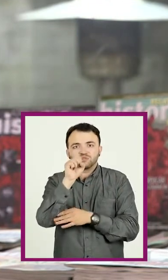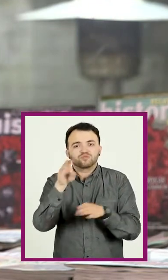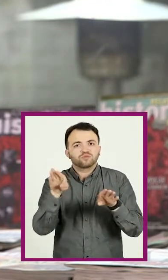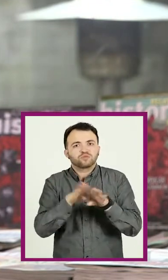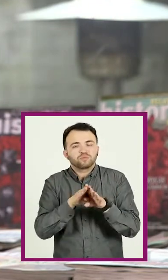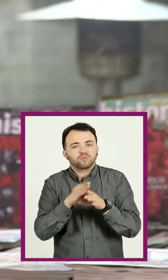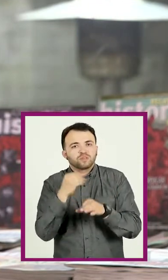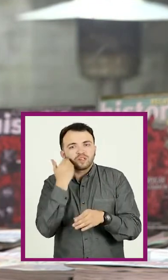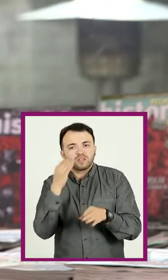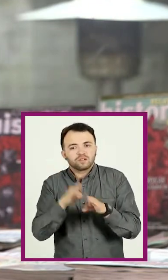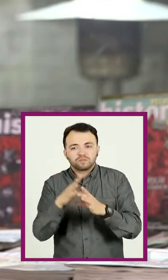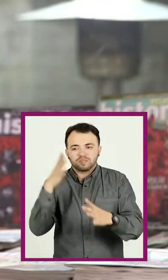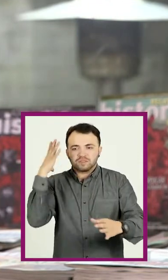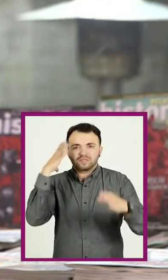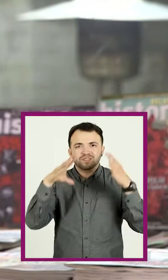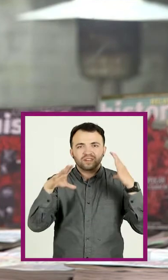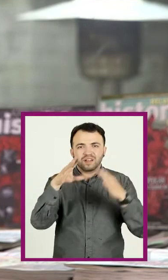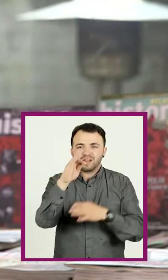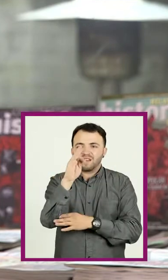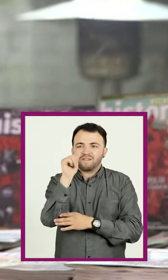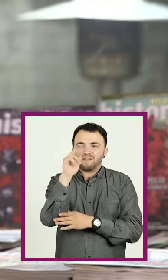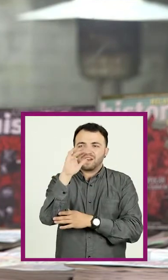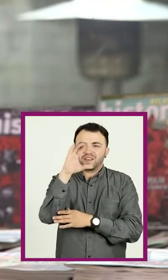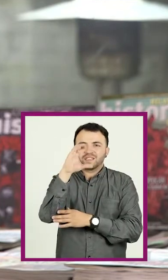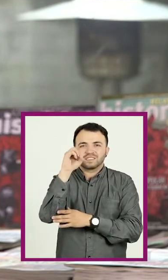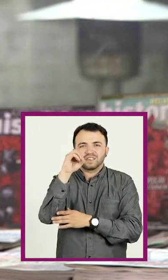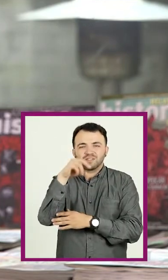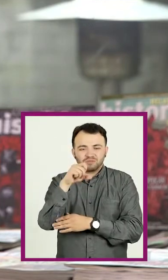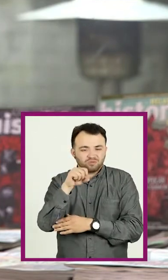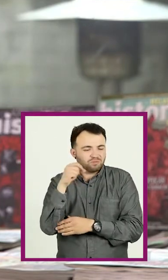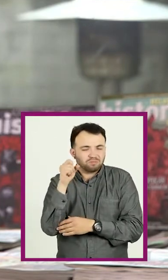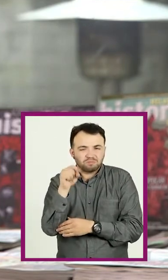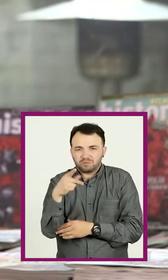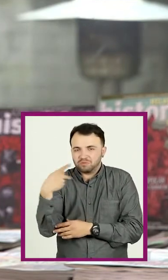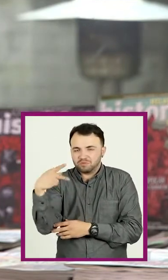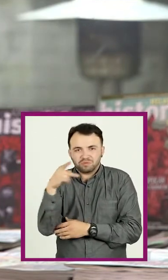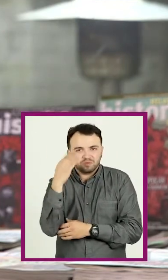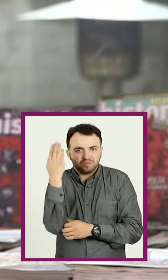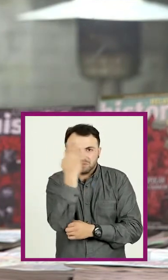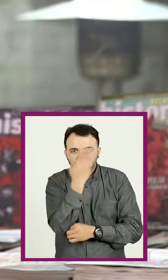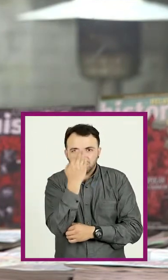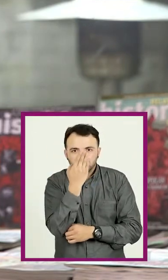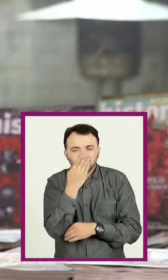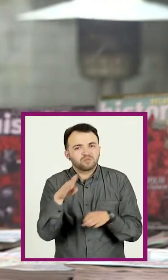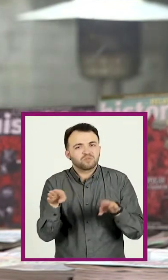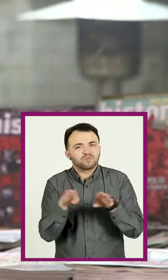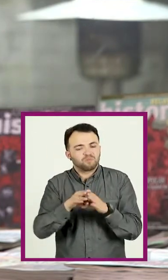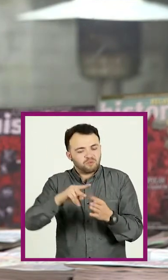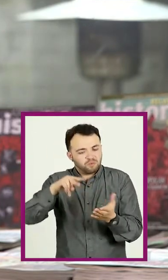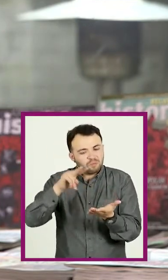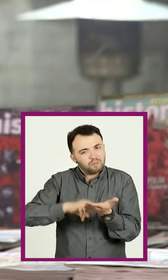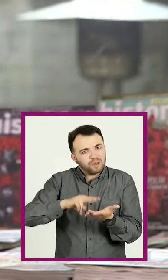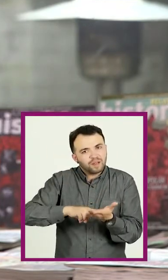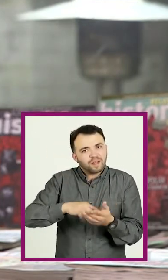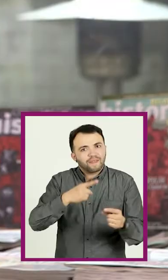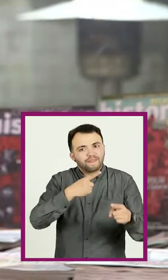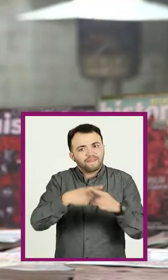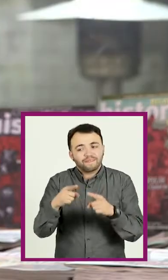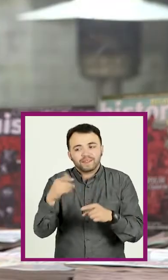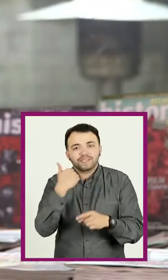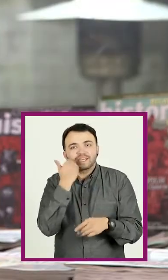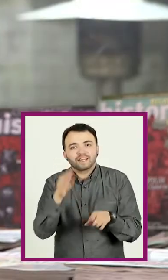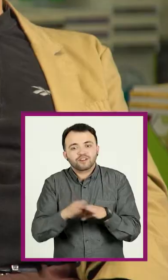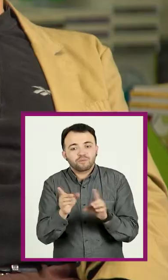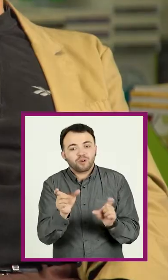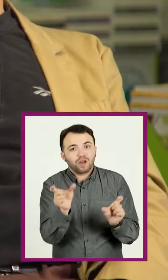hace Jesús es un vuelco a la moral farisea, ¿no? Que